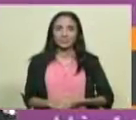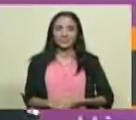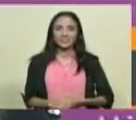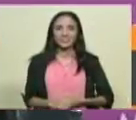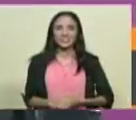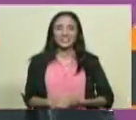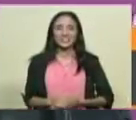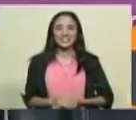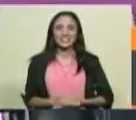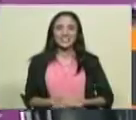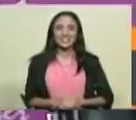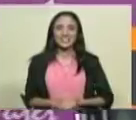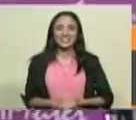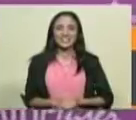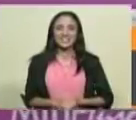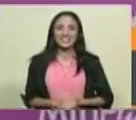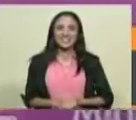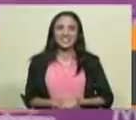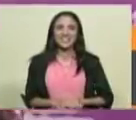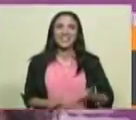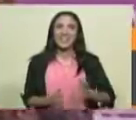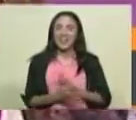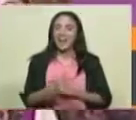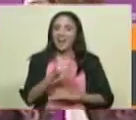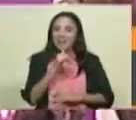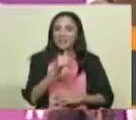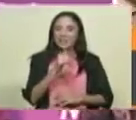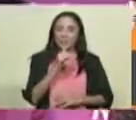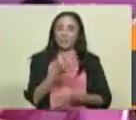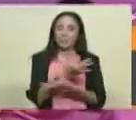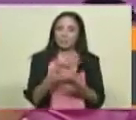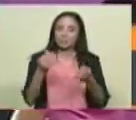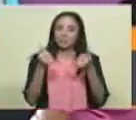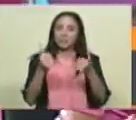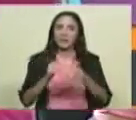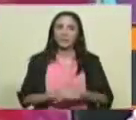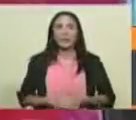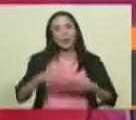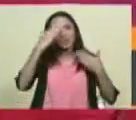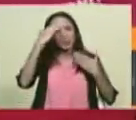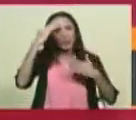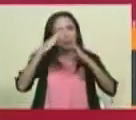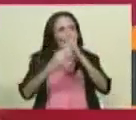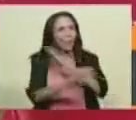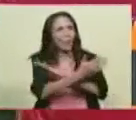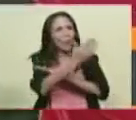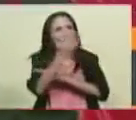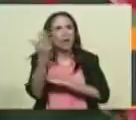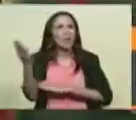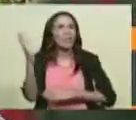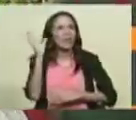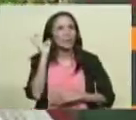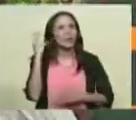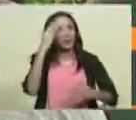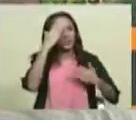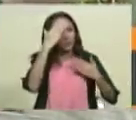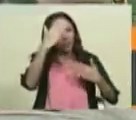Muy buena noticia, con su permiso me voy a acercar por aquí para saludar a este mujerero. ¿Cómo están